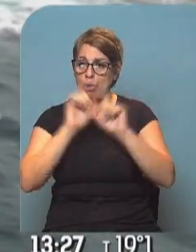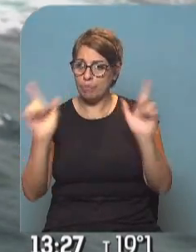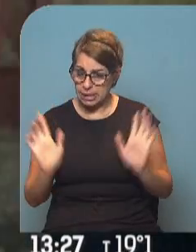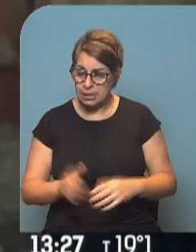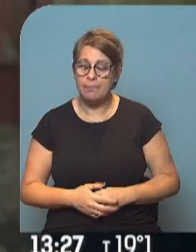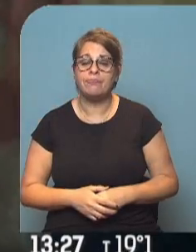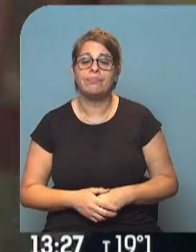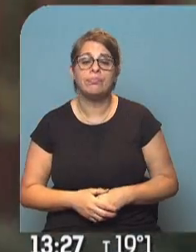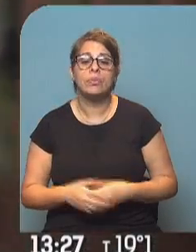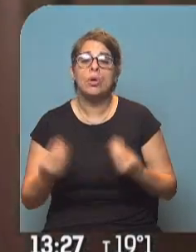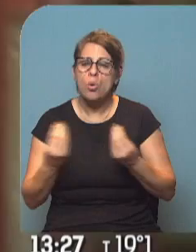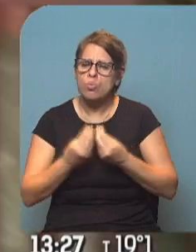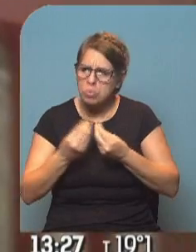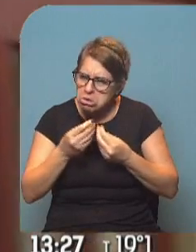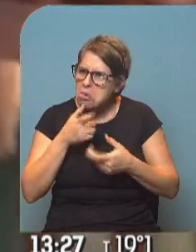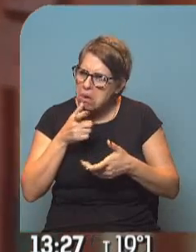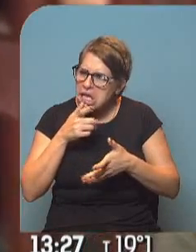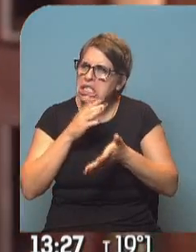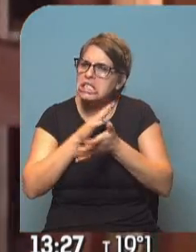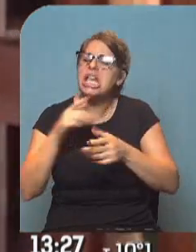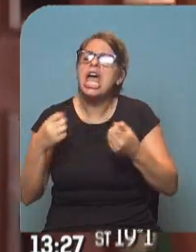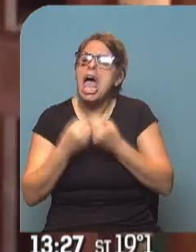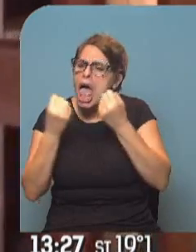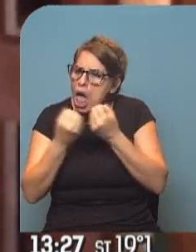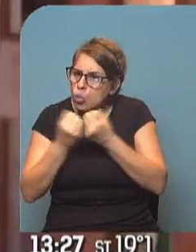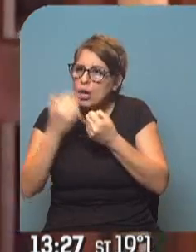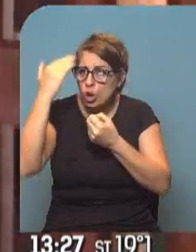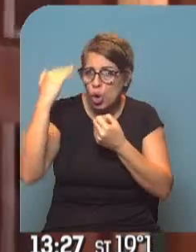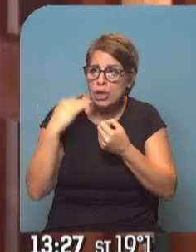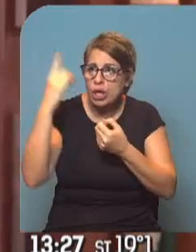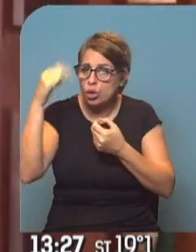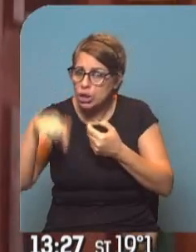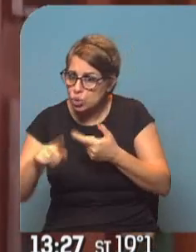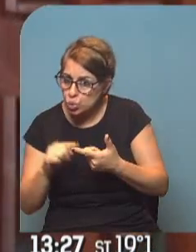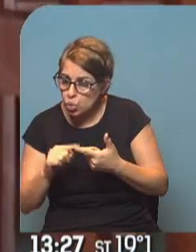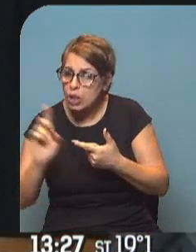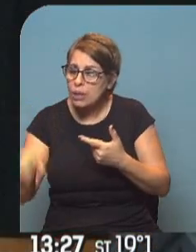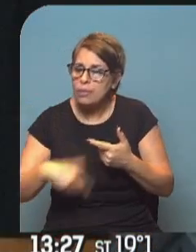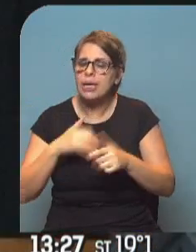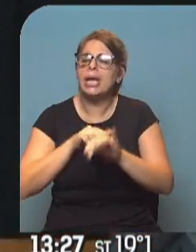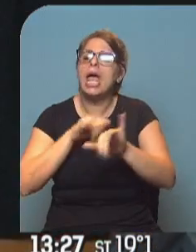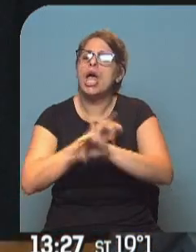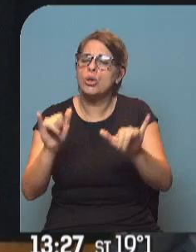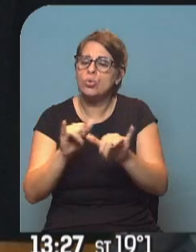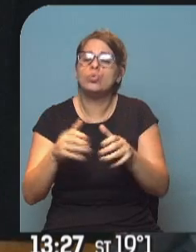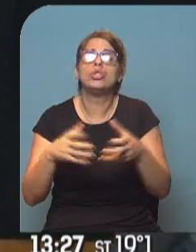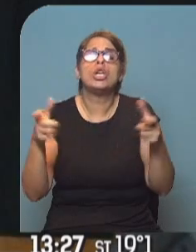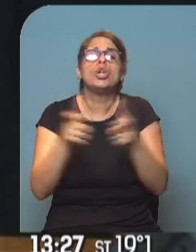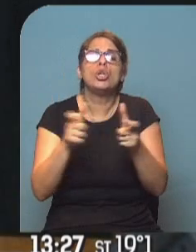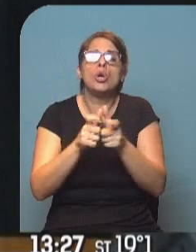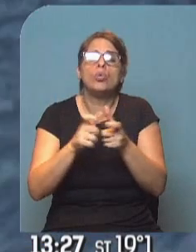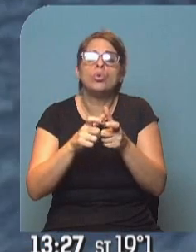Sorpresivamente, una serie de acercamientos sucesivos entre el norte y el sur culminaron en el anuncio de una cumbre entre Trump y